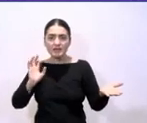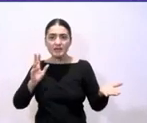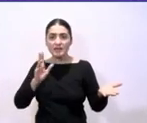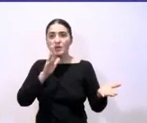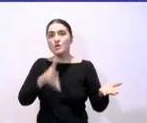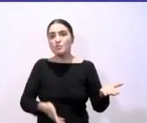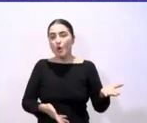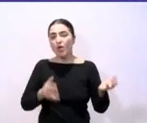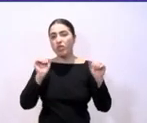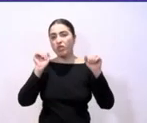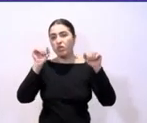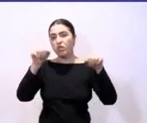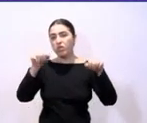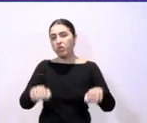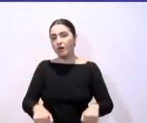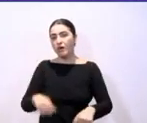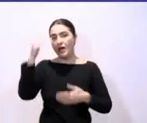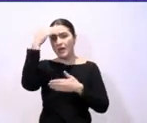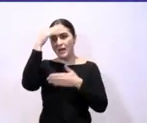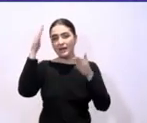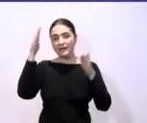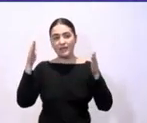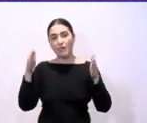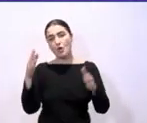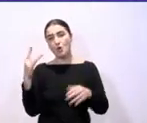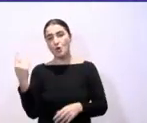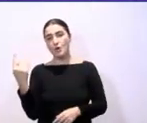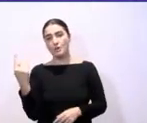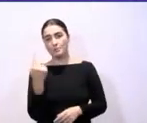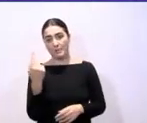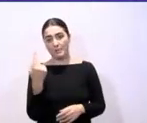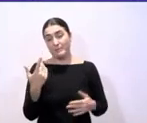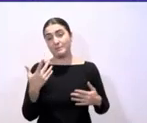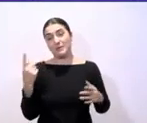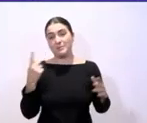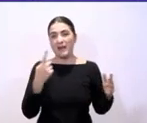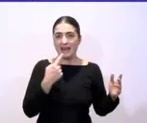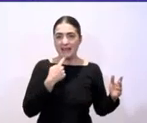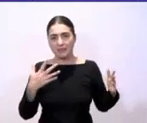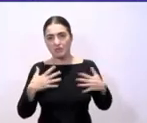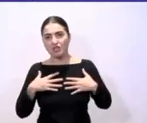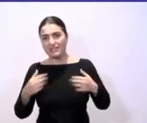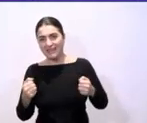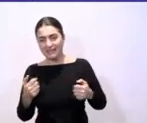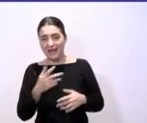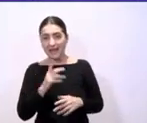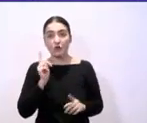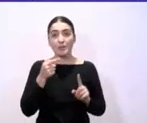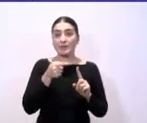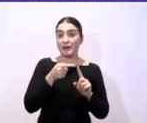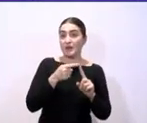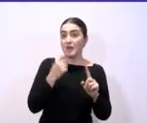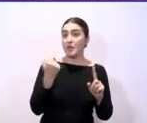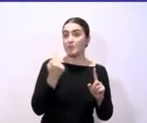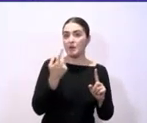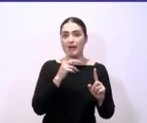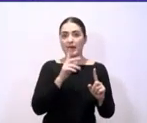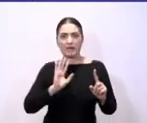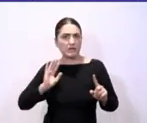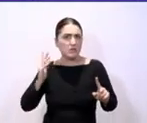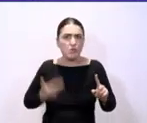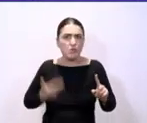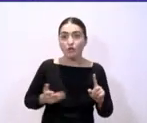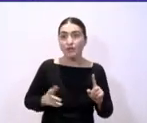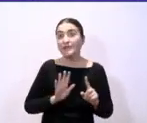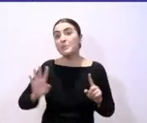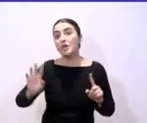atención, en la atención sanitaria. Iba a decir primaria, pero no solo hace referencia a la primaria, que es una gran parte, sino también